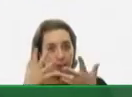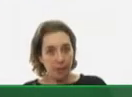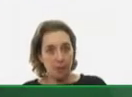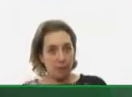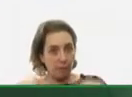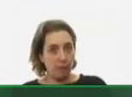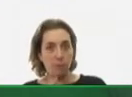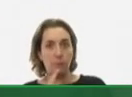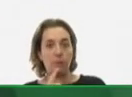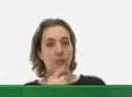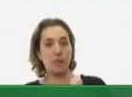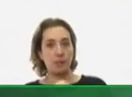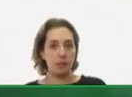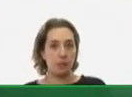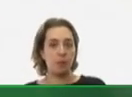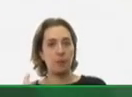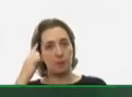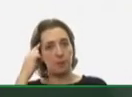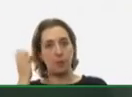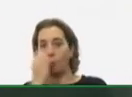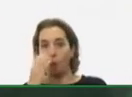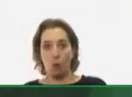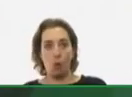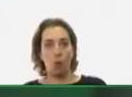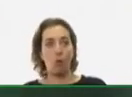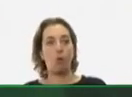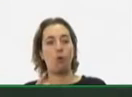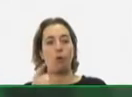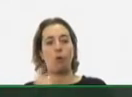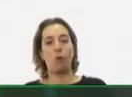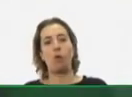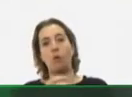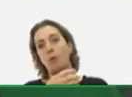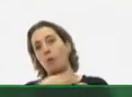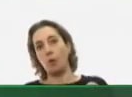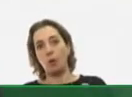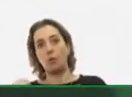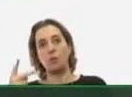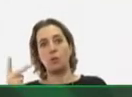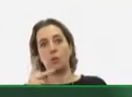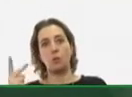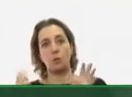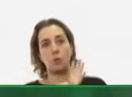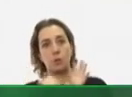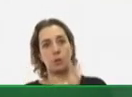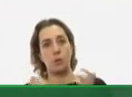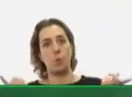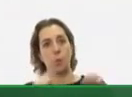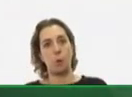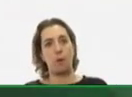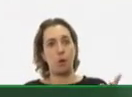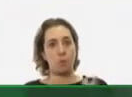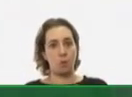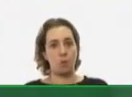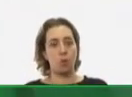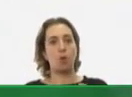Estado, consideramos que lo mejor es que se desglosen estos dos artículos y vuelvan a comisión, en este caso